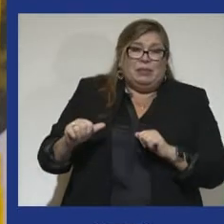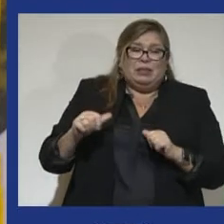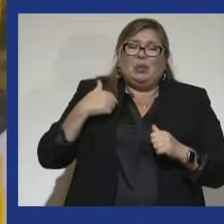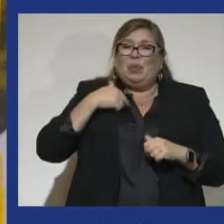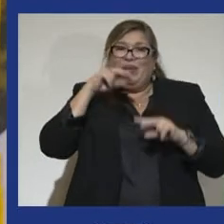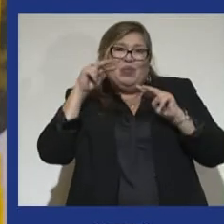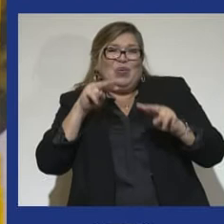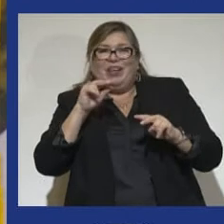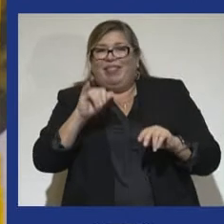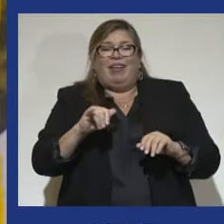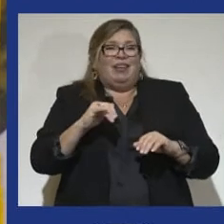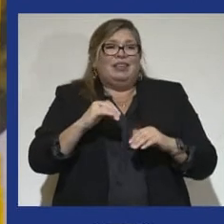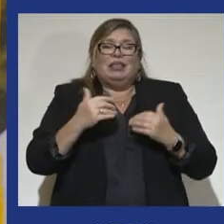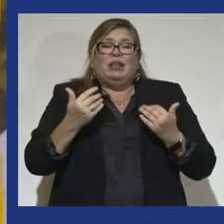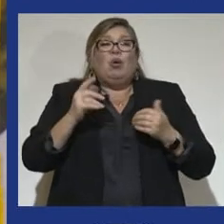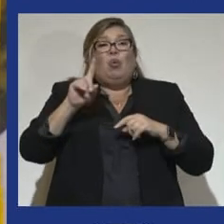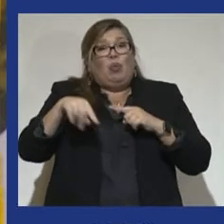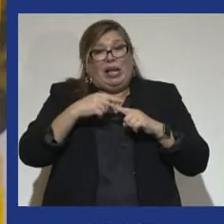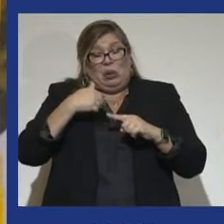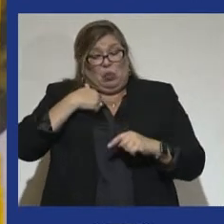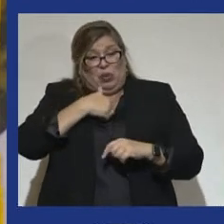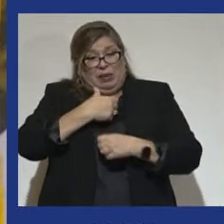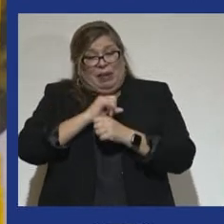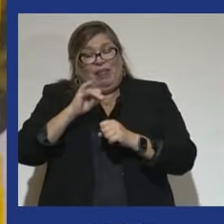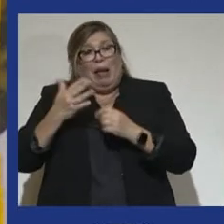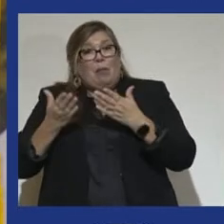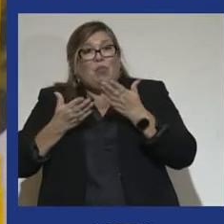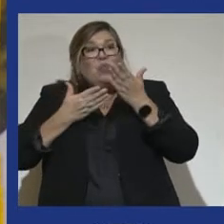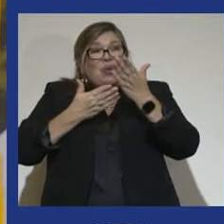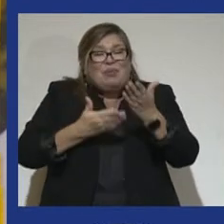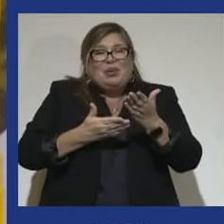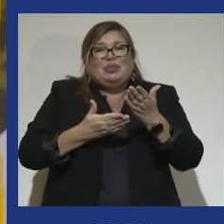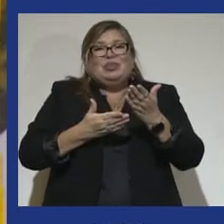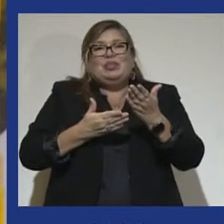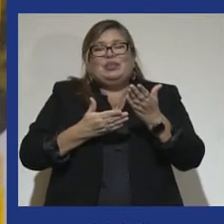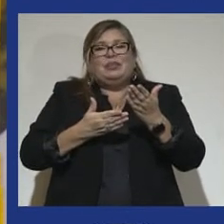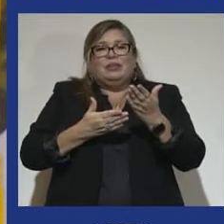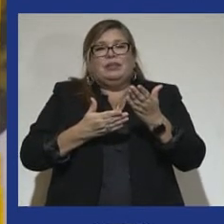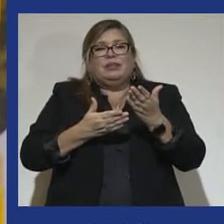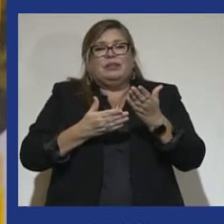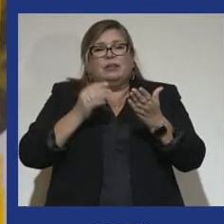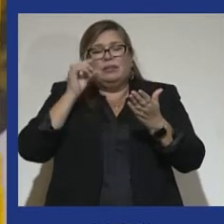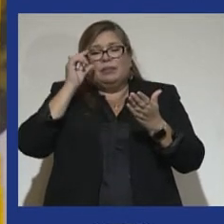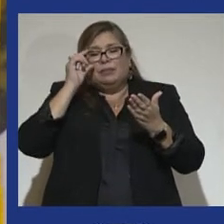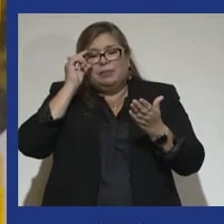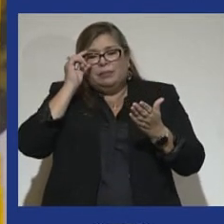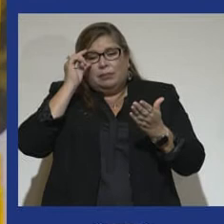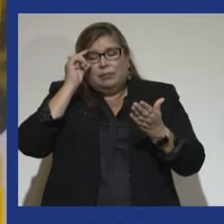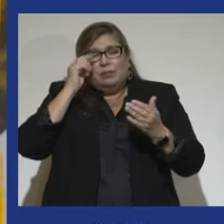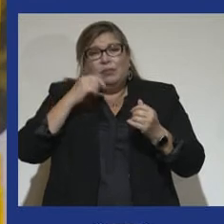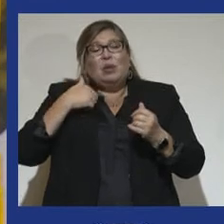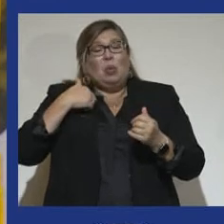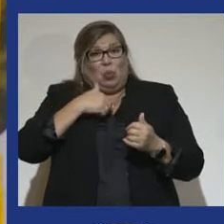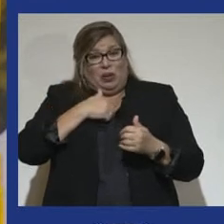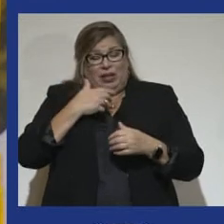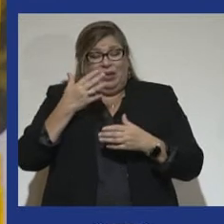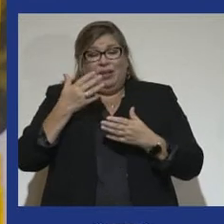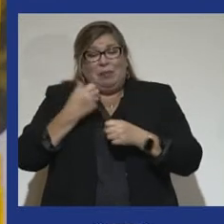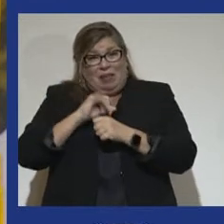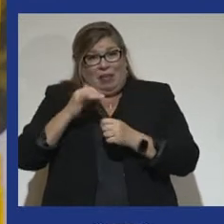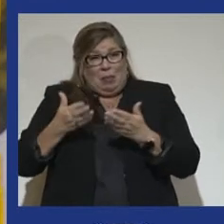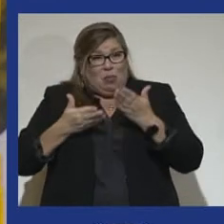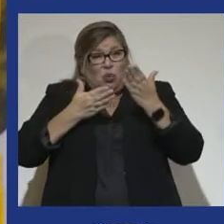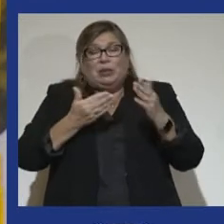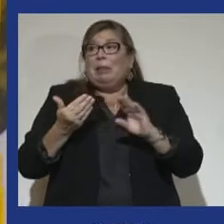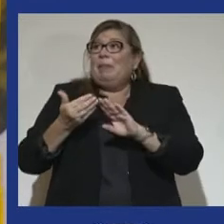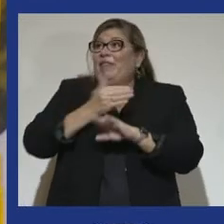considerando cuando creamos esta proposición esto fue antes de que